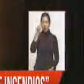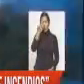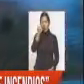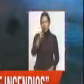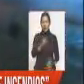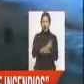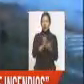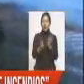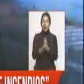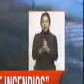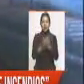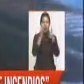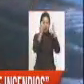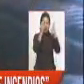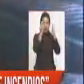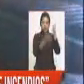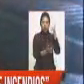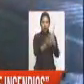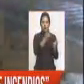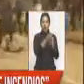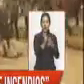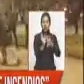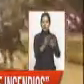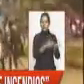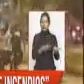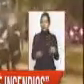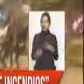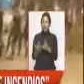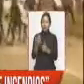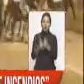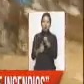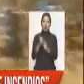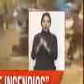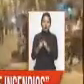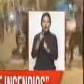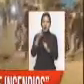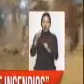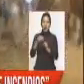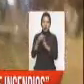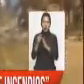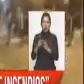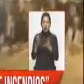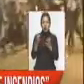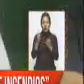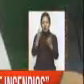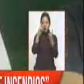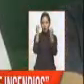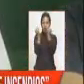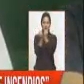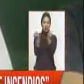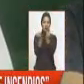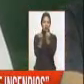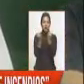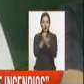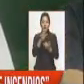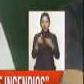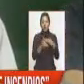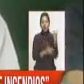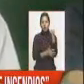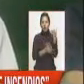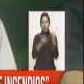o para cambiar de agenda en el desastre que hay y que estamos sufriendo todos los bolivianos y